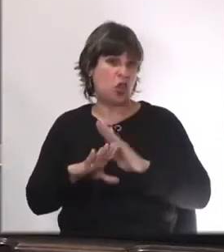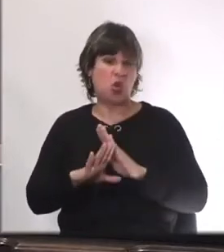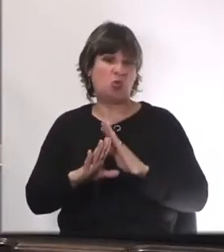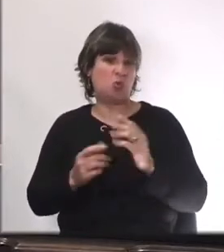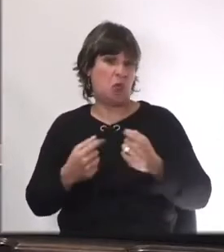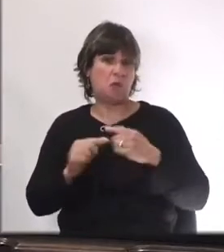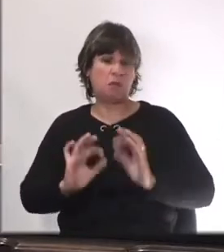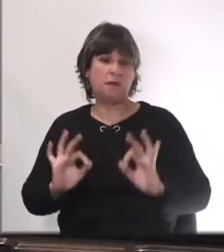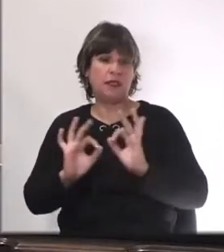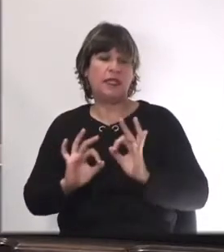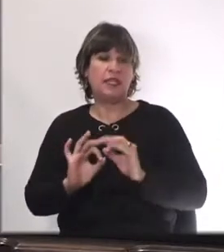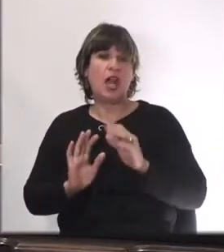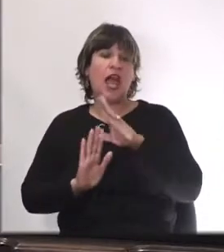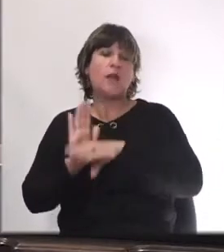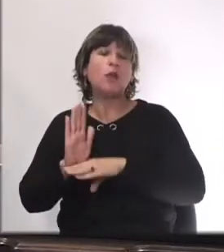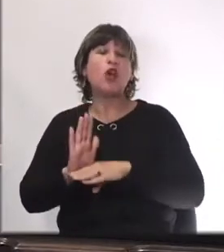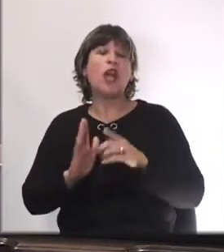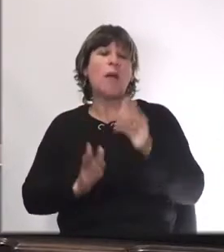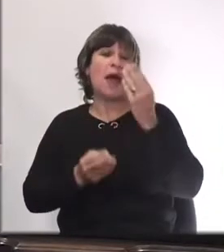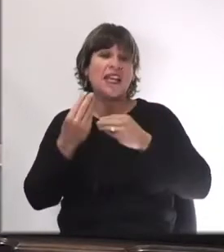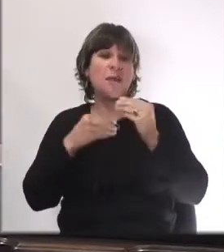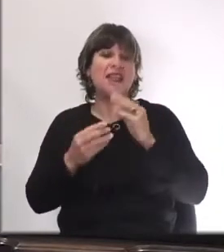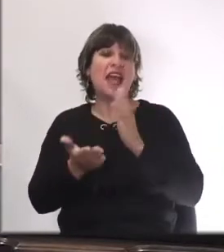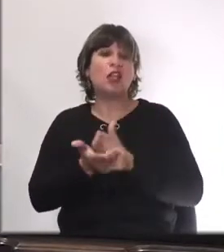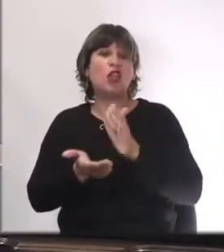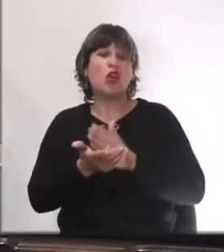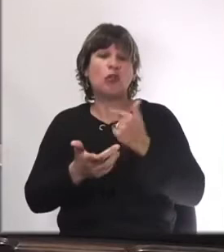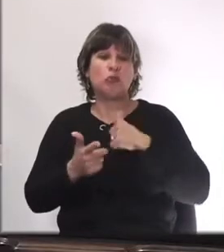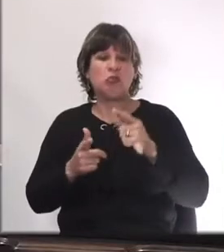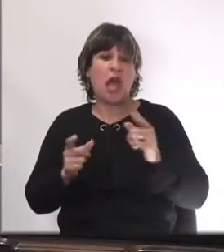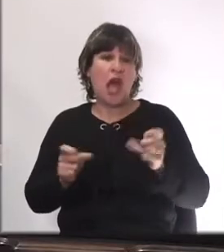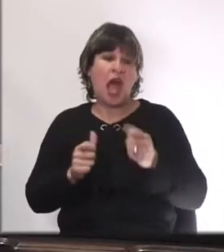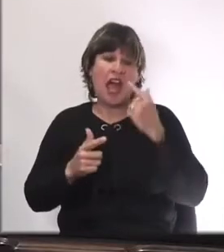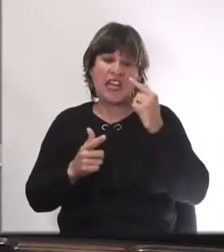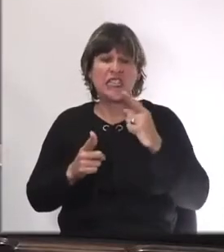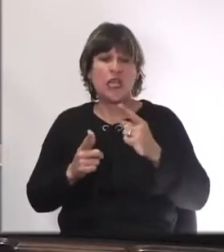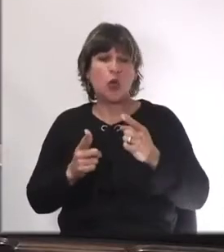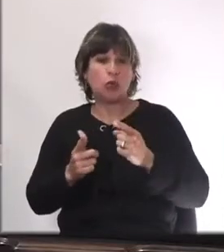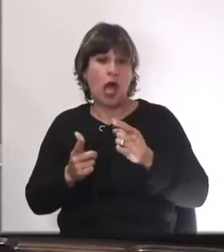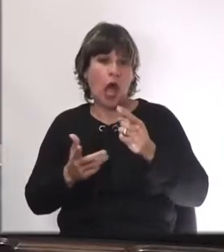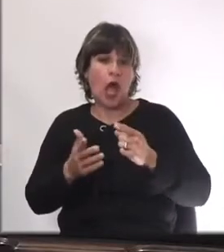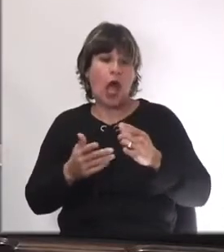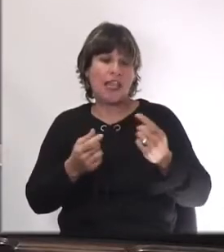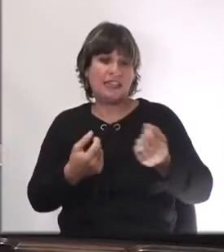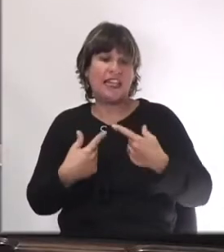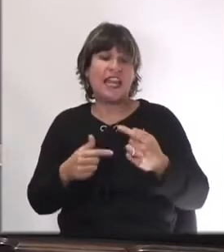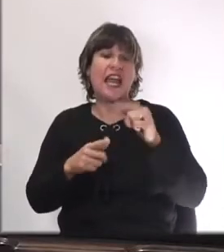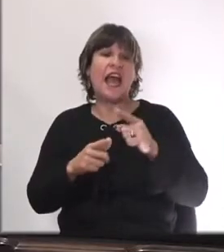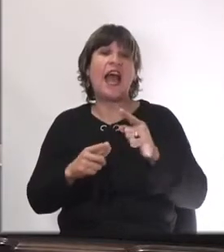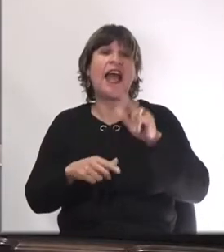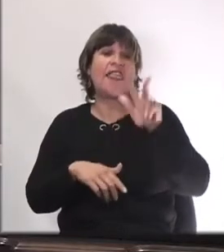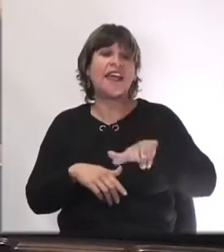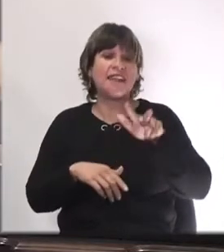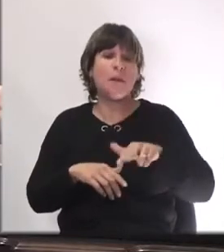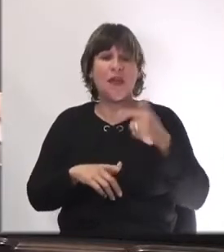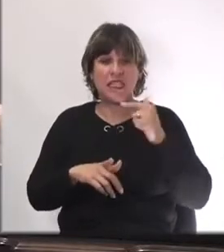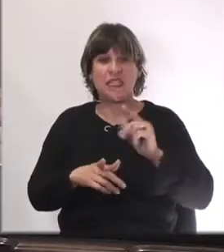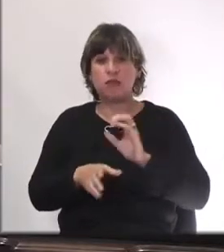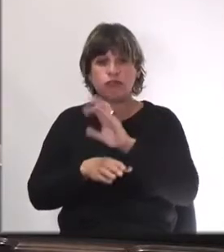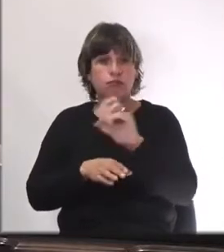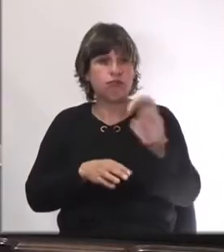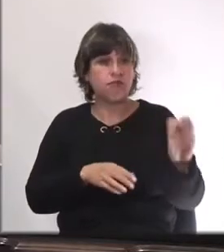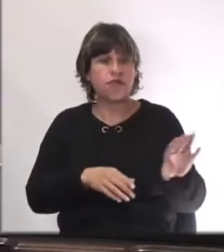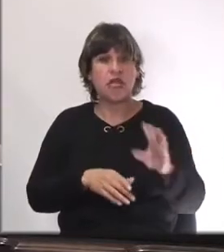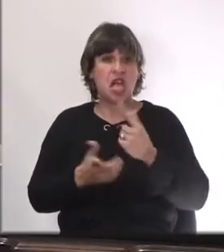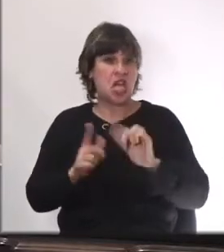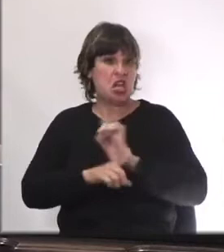El programa Alimentando Derecho realiza entregas periódicas cada 3 meses y las organizaciones se encargan de repartir o se entregan y